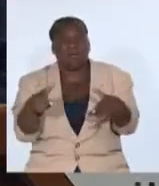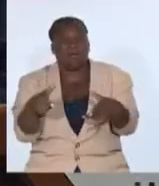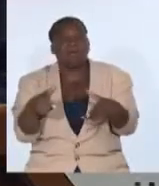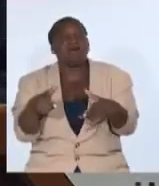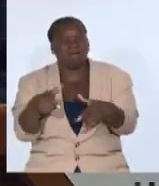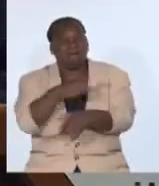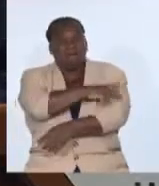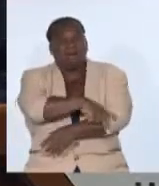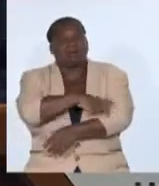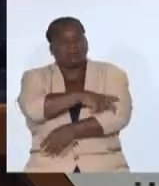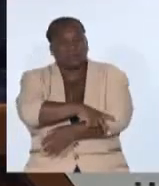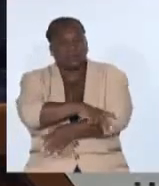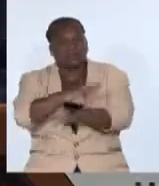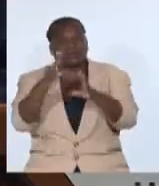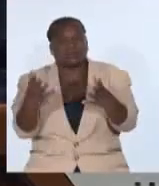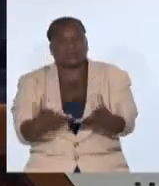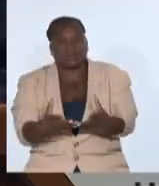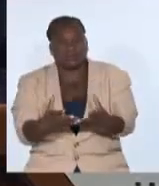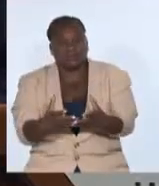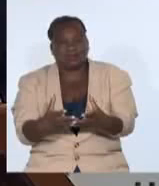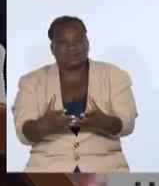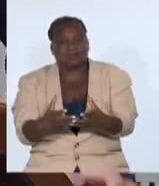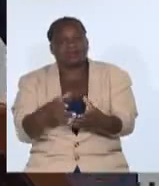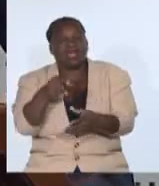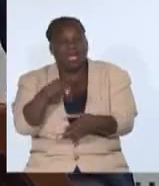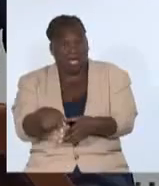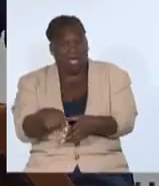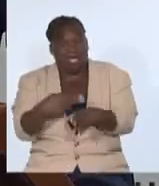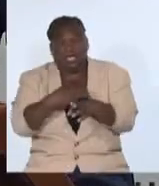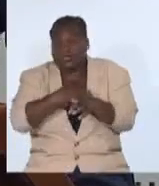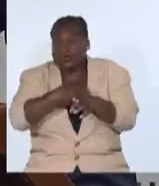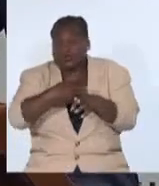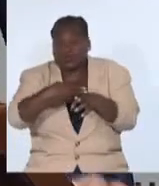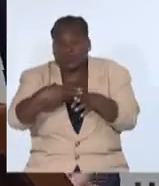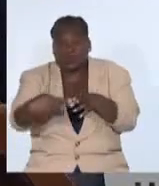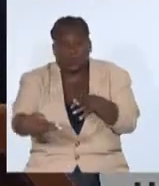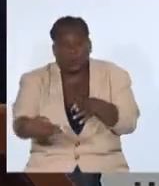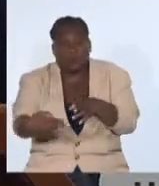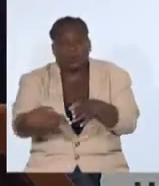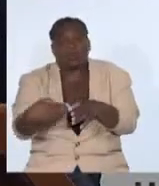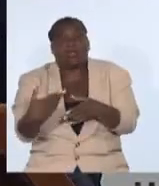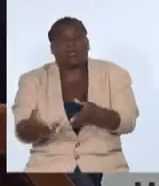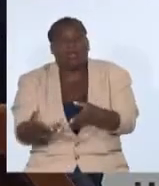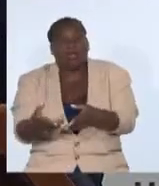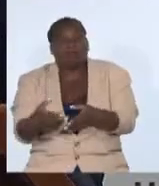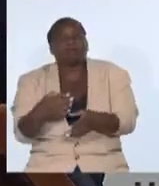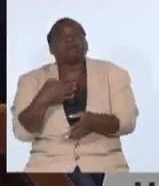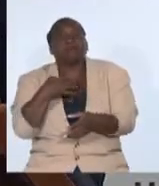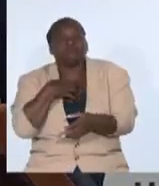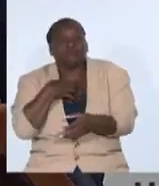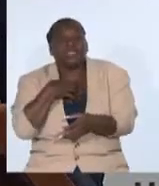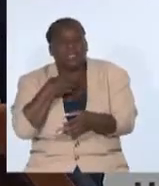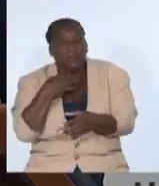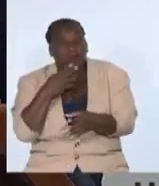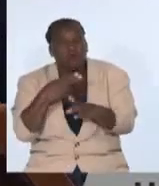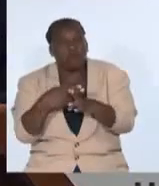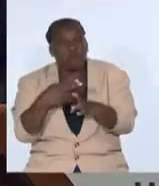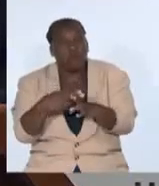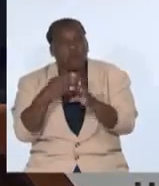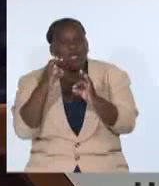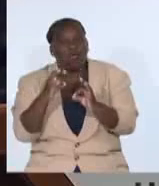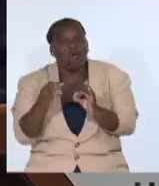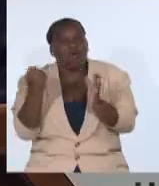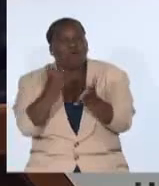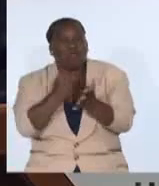del planeta por razones históricas e identitarias conservamos el nombre original Pero somos